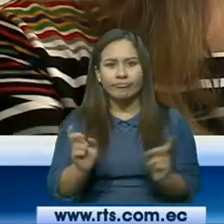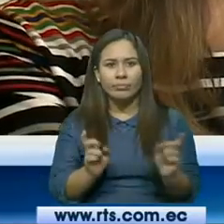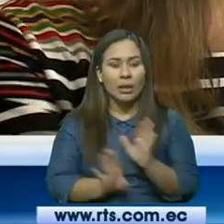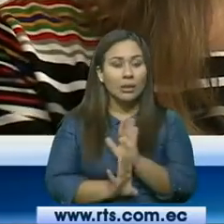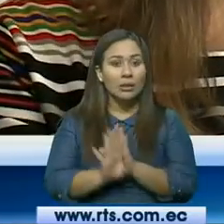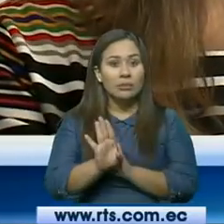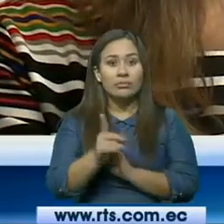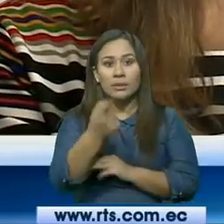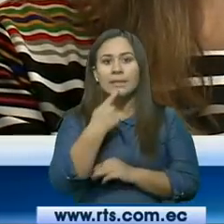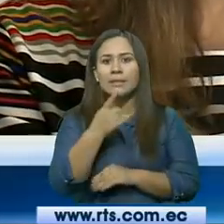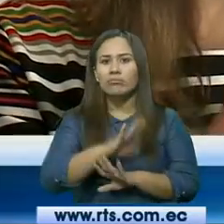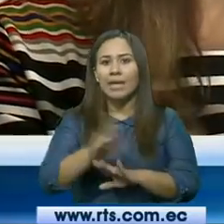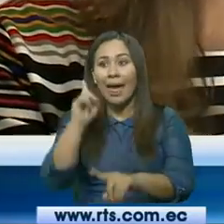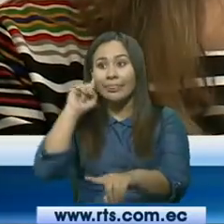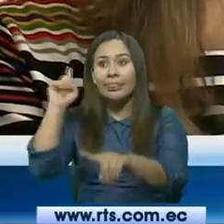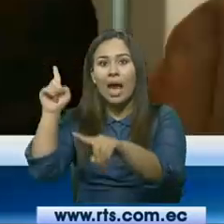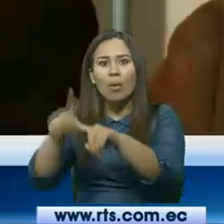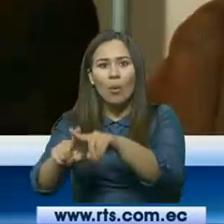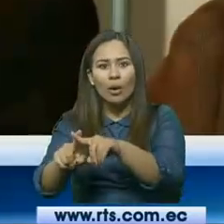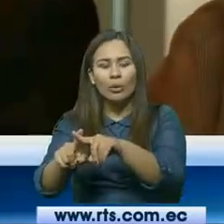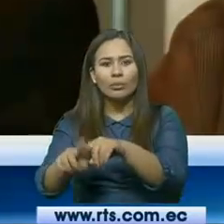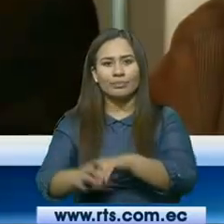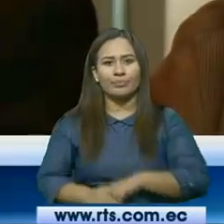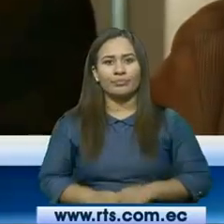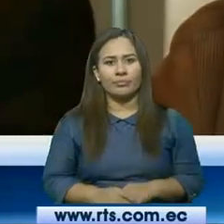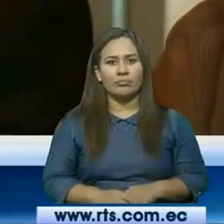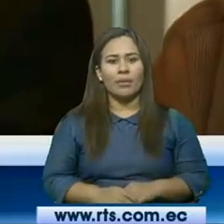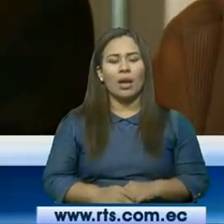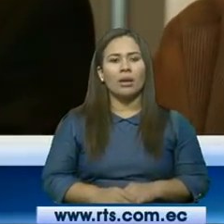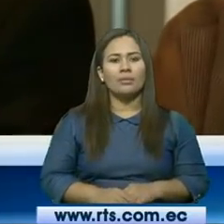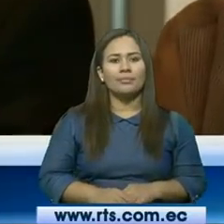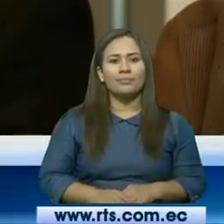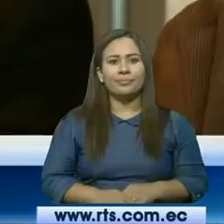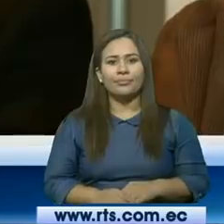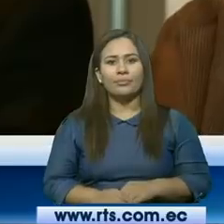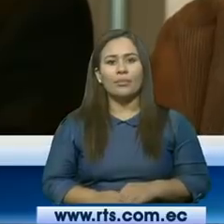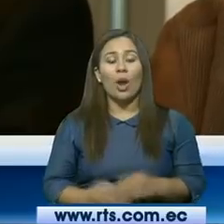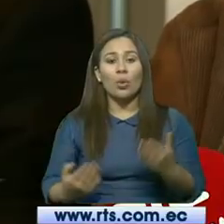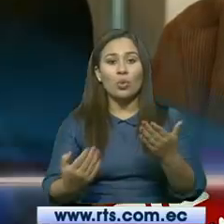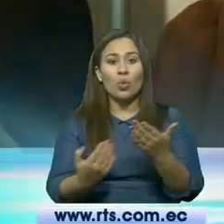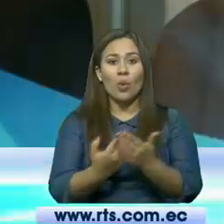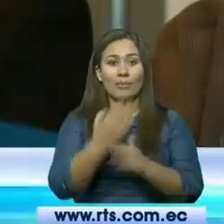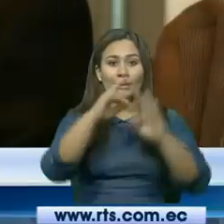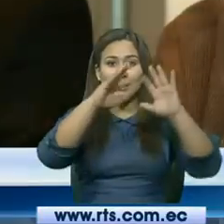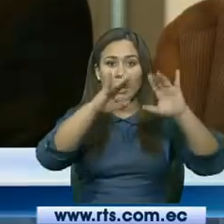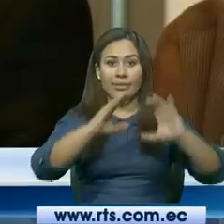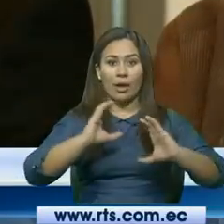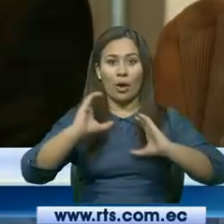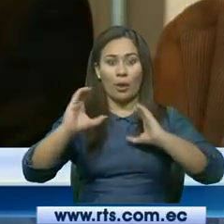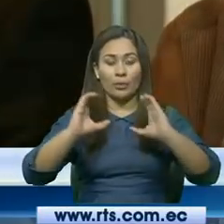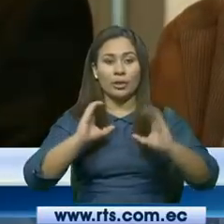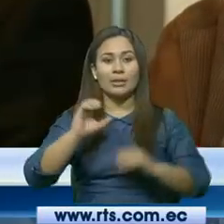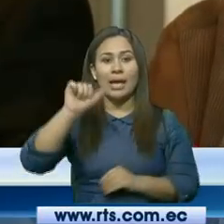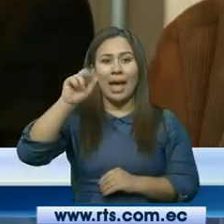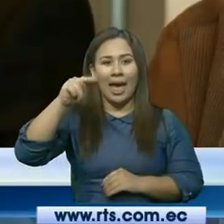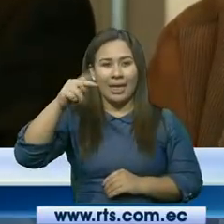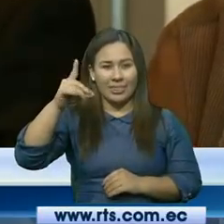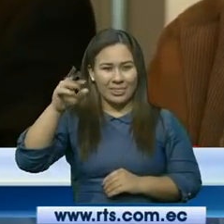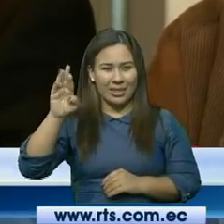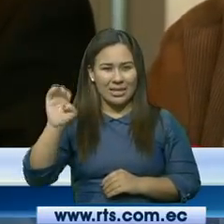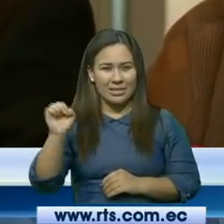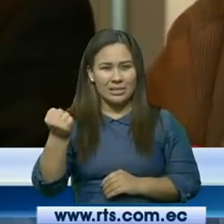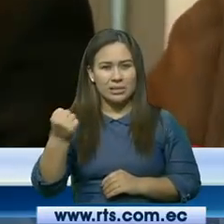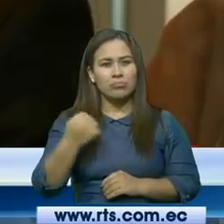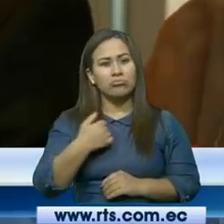los primeros acercamientos la presencia de el nuevo secretario de comunicación en el caso de andrés michelena creo que